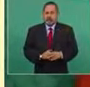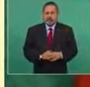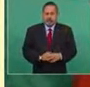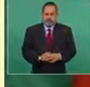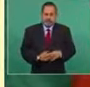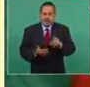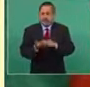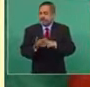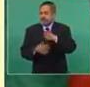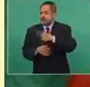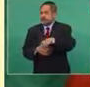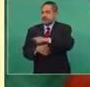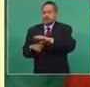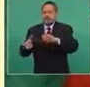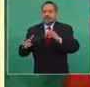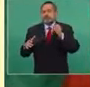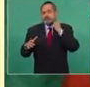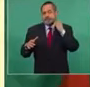abogados